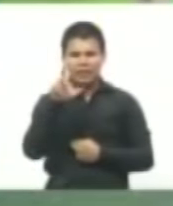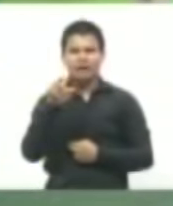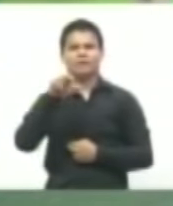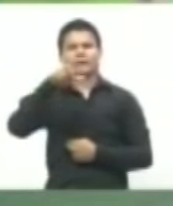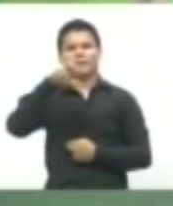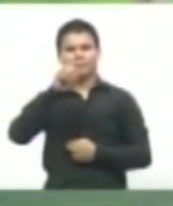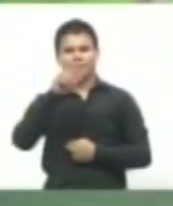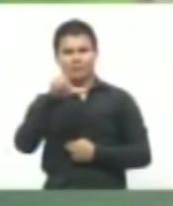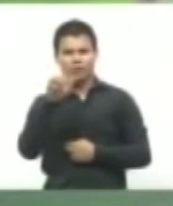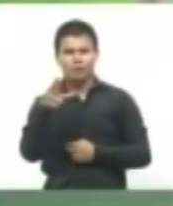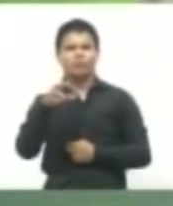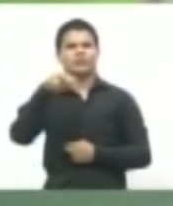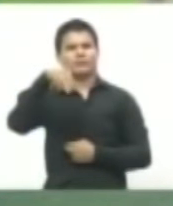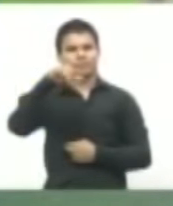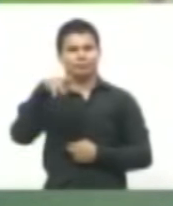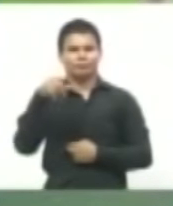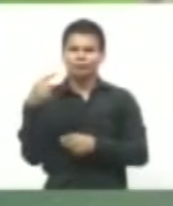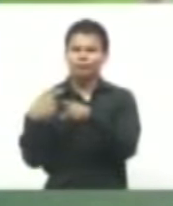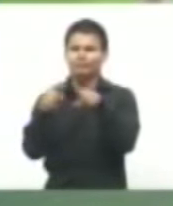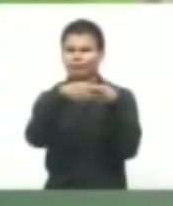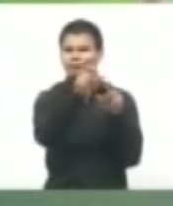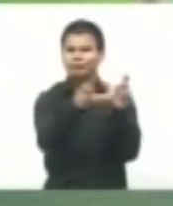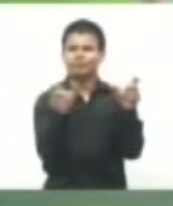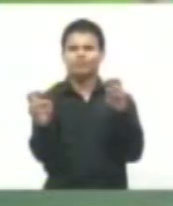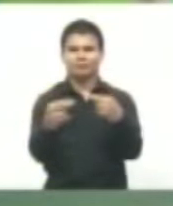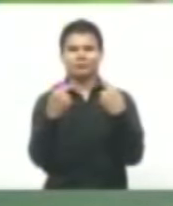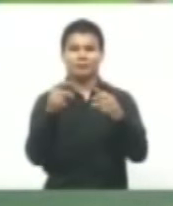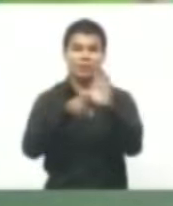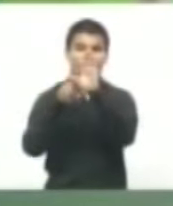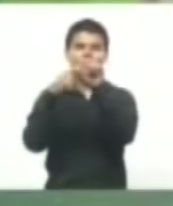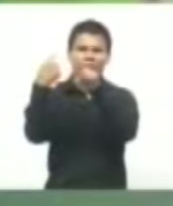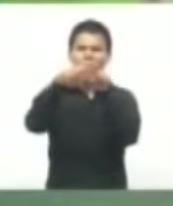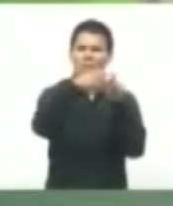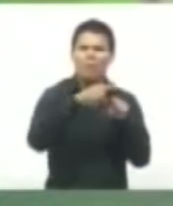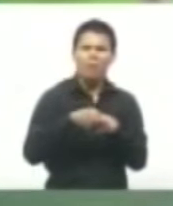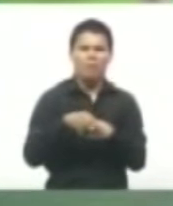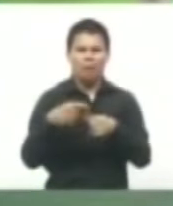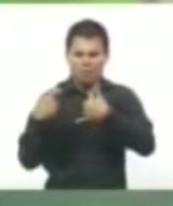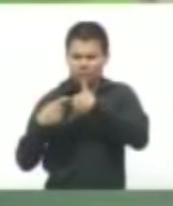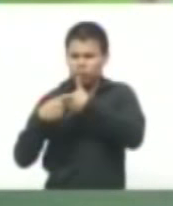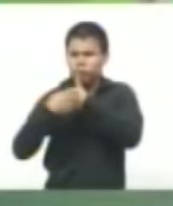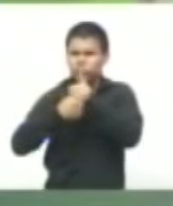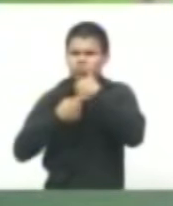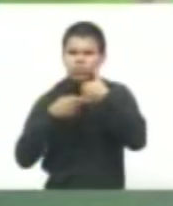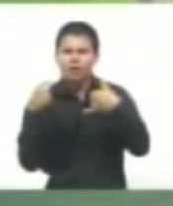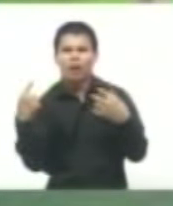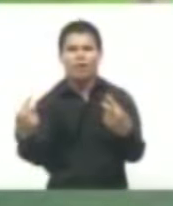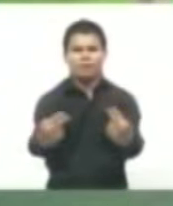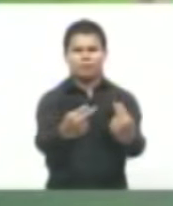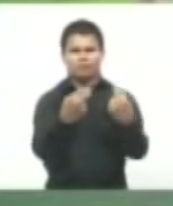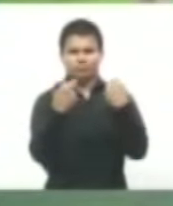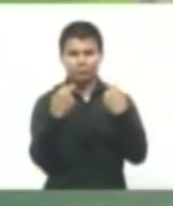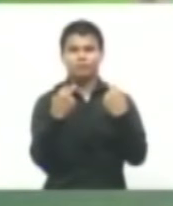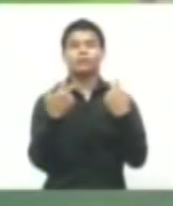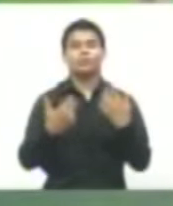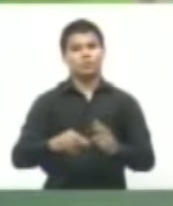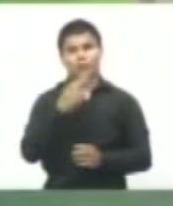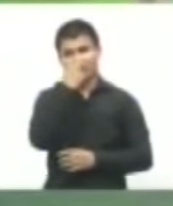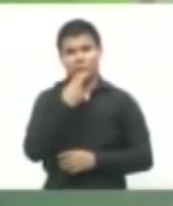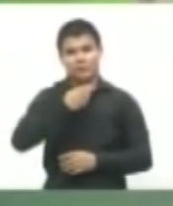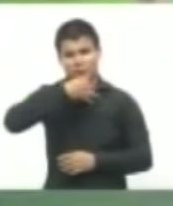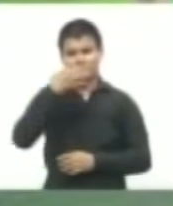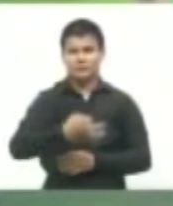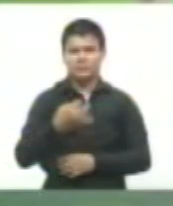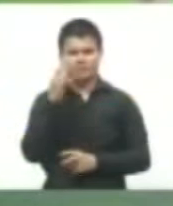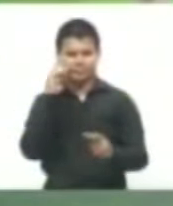Guerra, Paula y Clara Sierra desde La Guajira. Son personas que nos sintonizan en todo el territorio nacional, que están comprometidos con